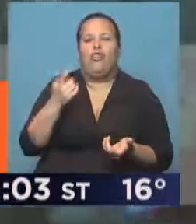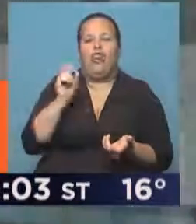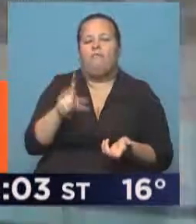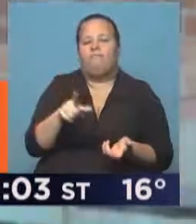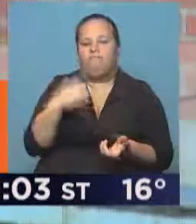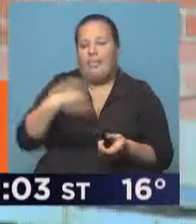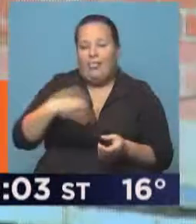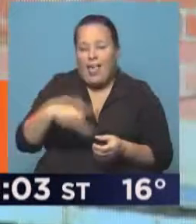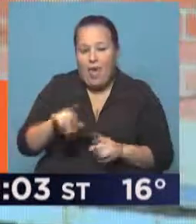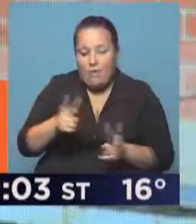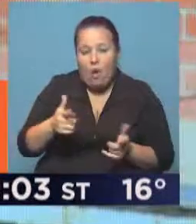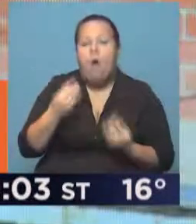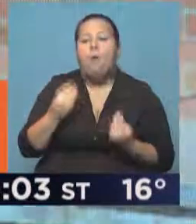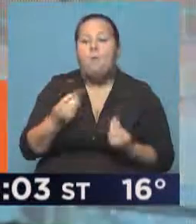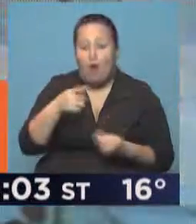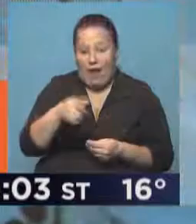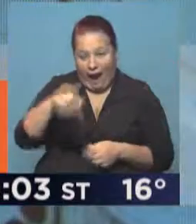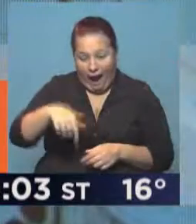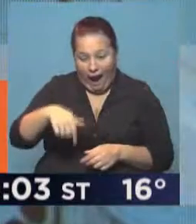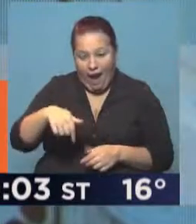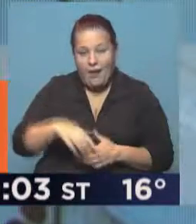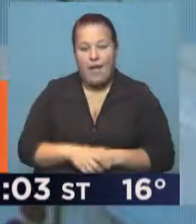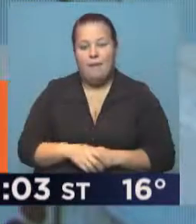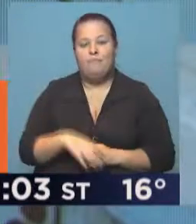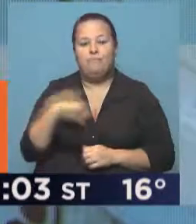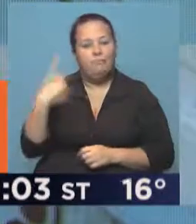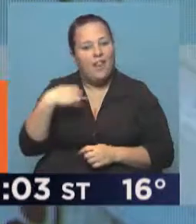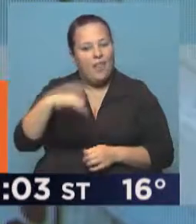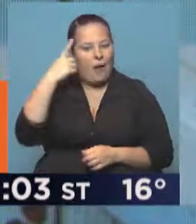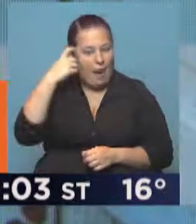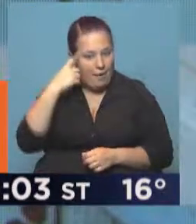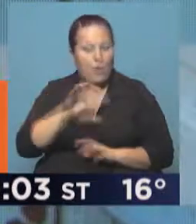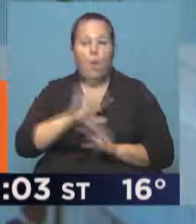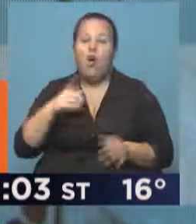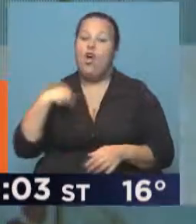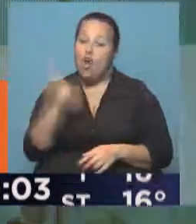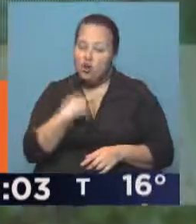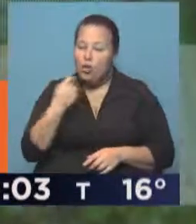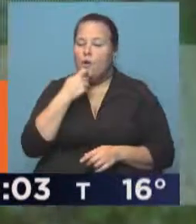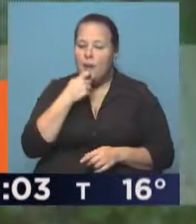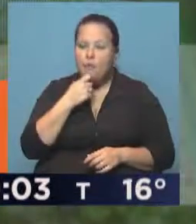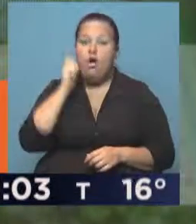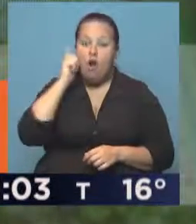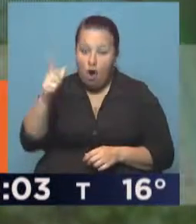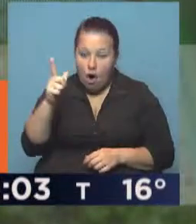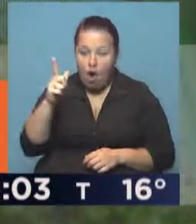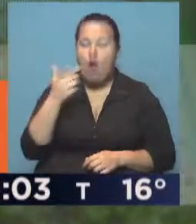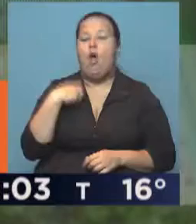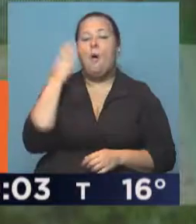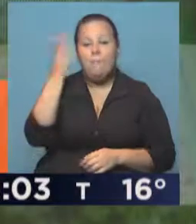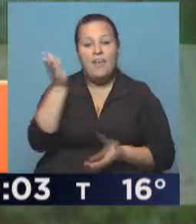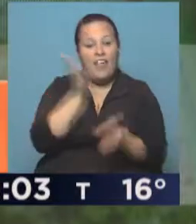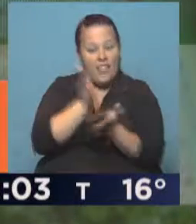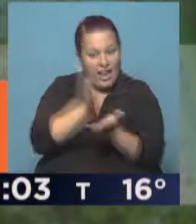tiene porque eso es lo que ahora tenemos que aprender si nosotros conseguimos o pedimos un